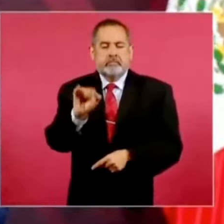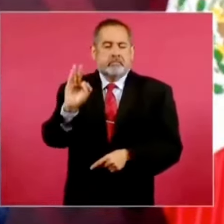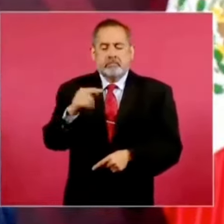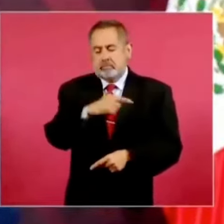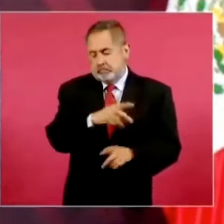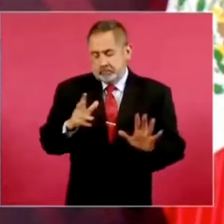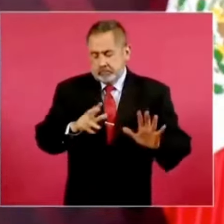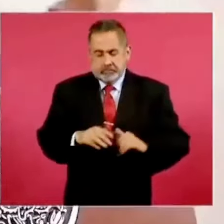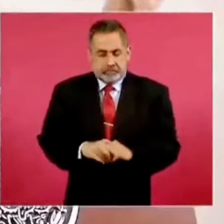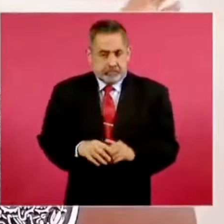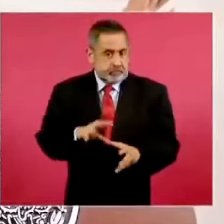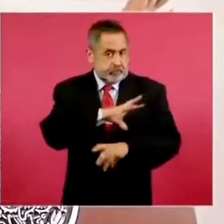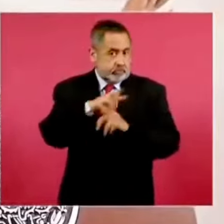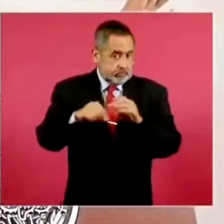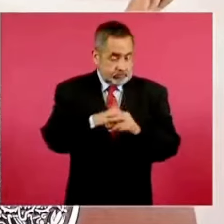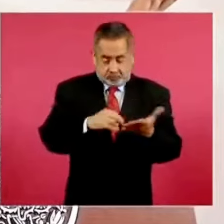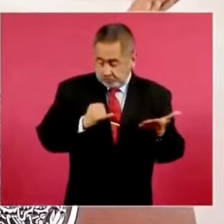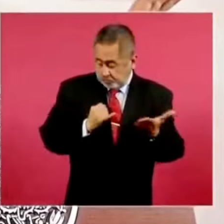Por entero.